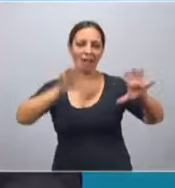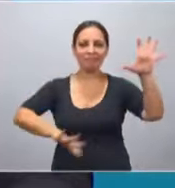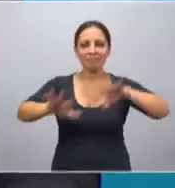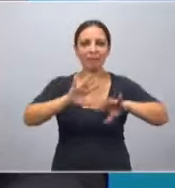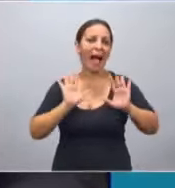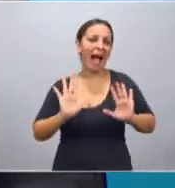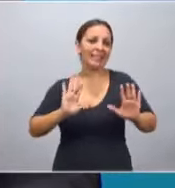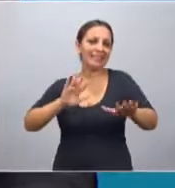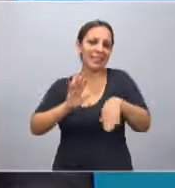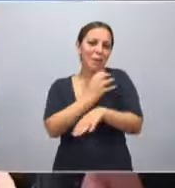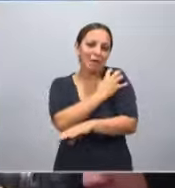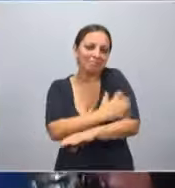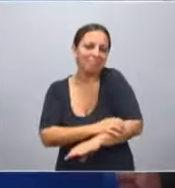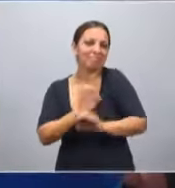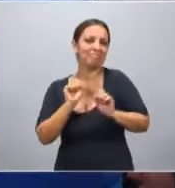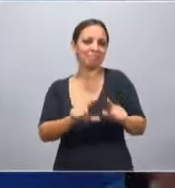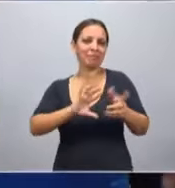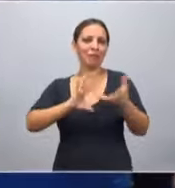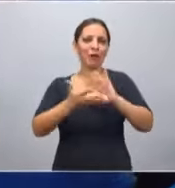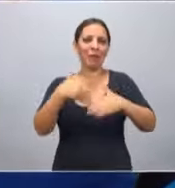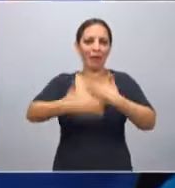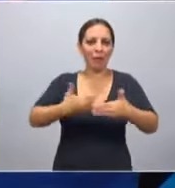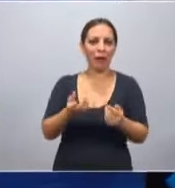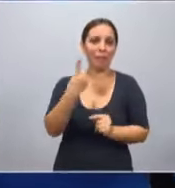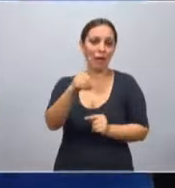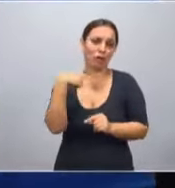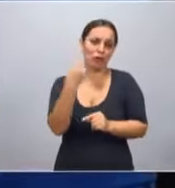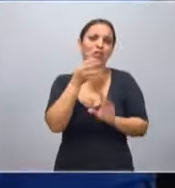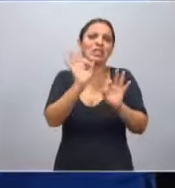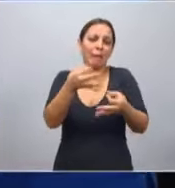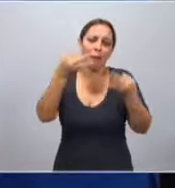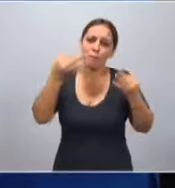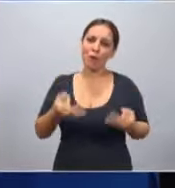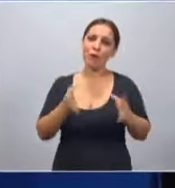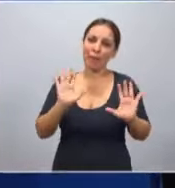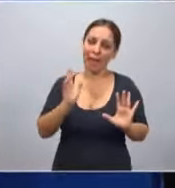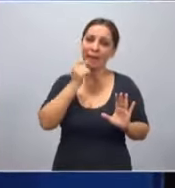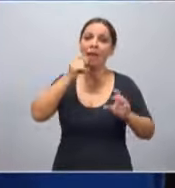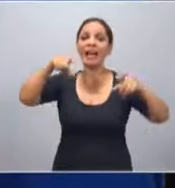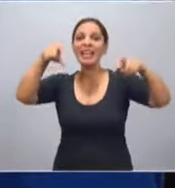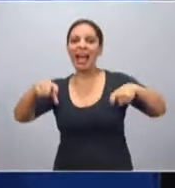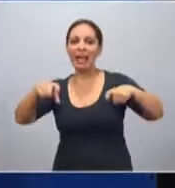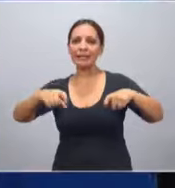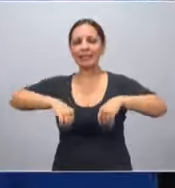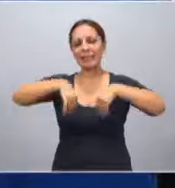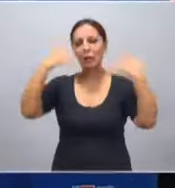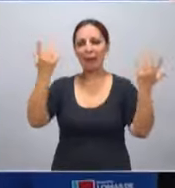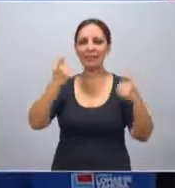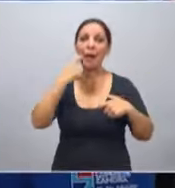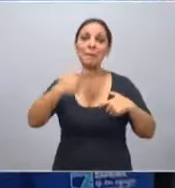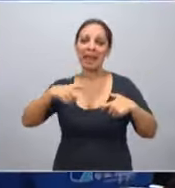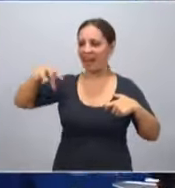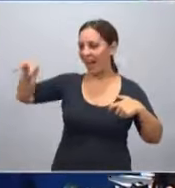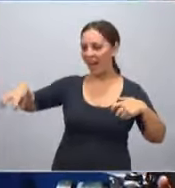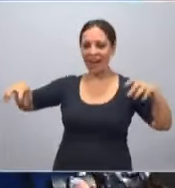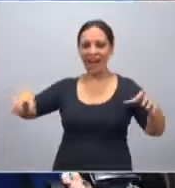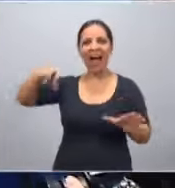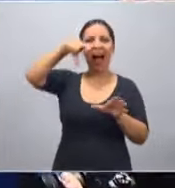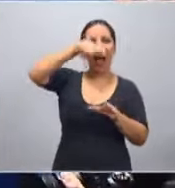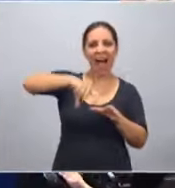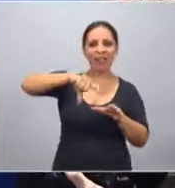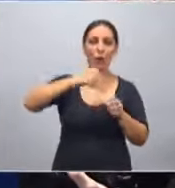manera Pero sabemos muy bien que mejor que una canchita en un descampado con unas piedras para marcar los arcos mejor una